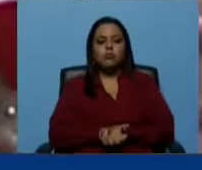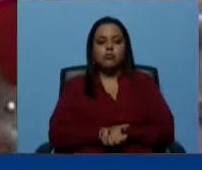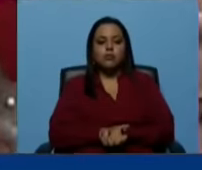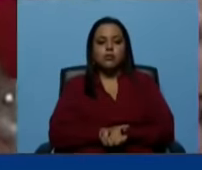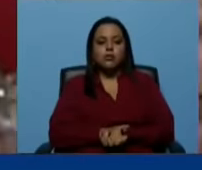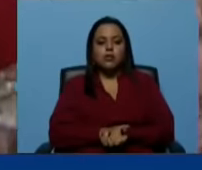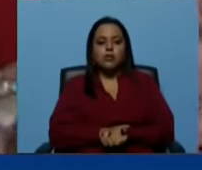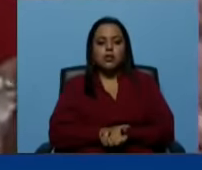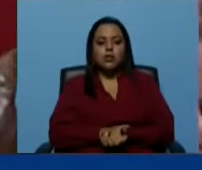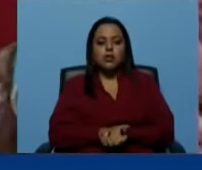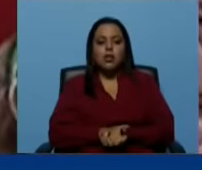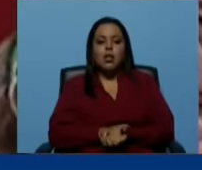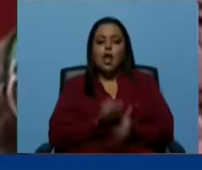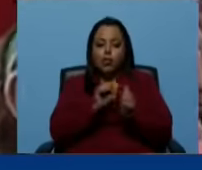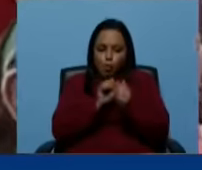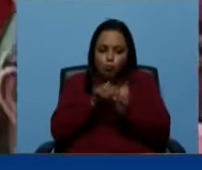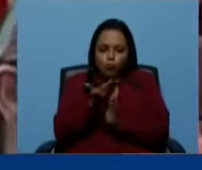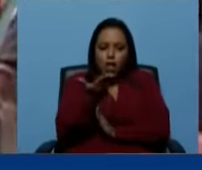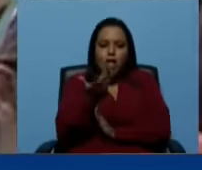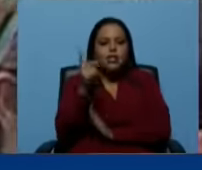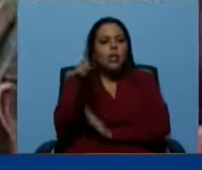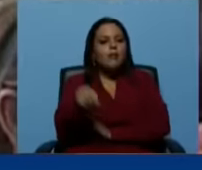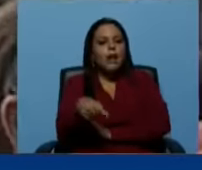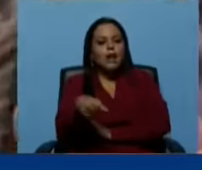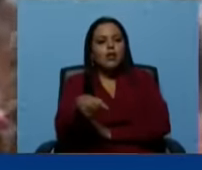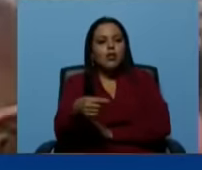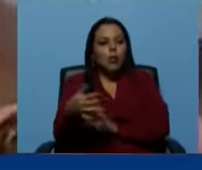unirla fraternalmente.